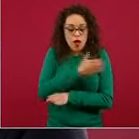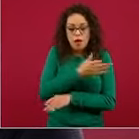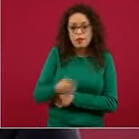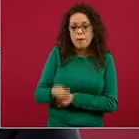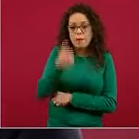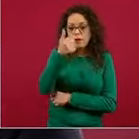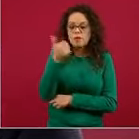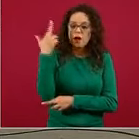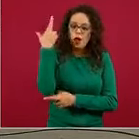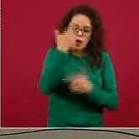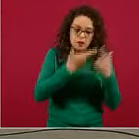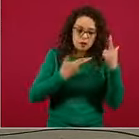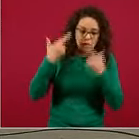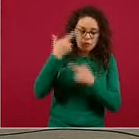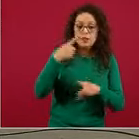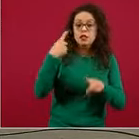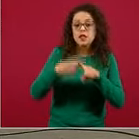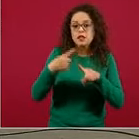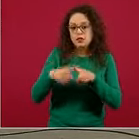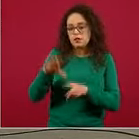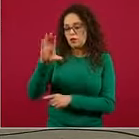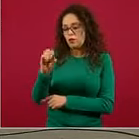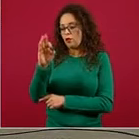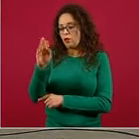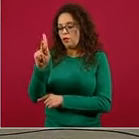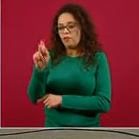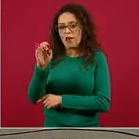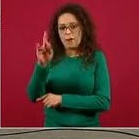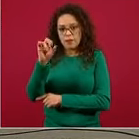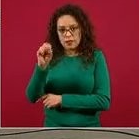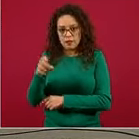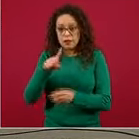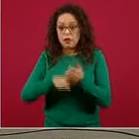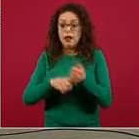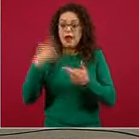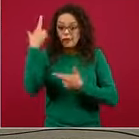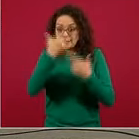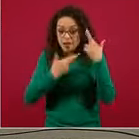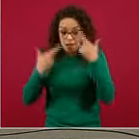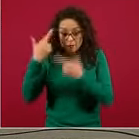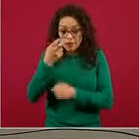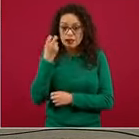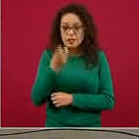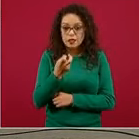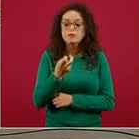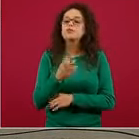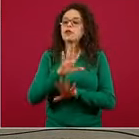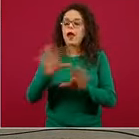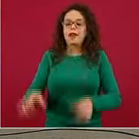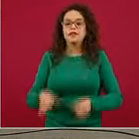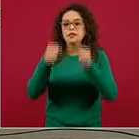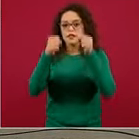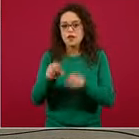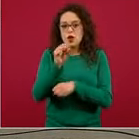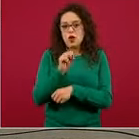de la COFEPRIS, quien primero, a través de una revisión de lo presentado, valida que los